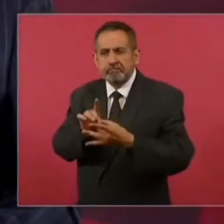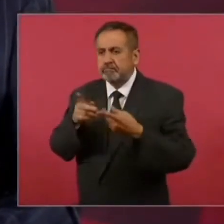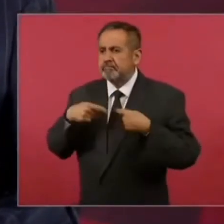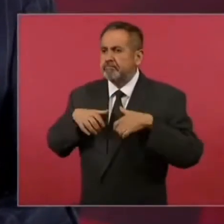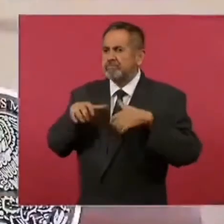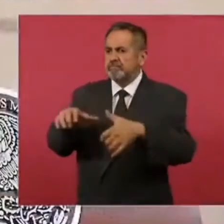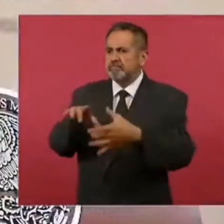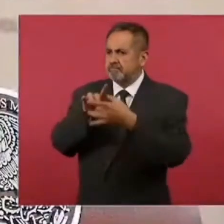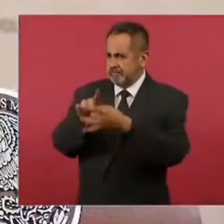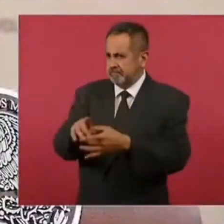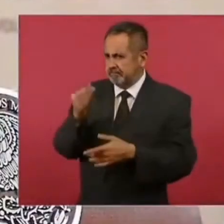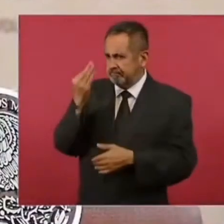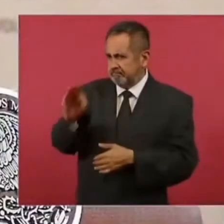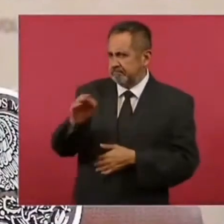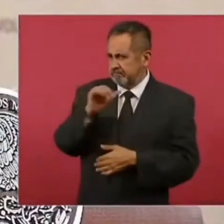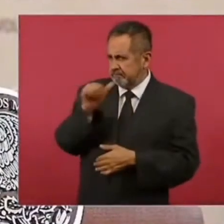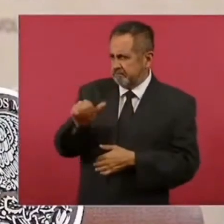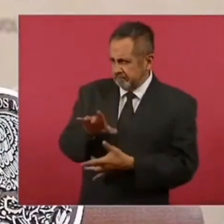pueblo.